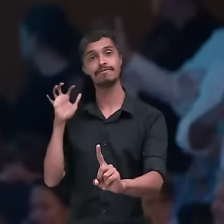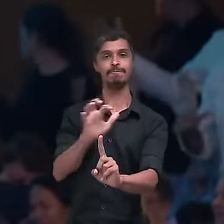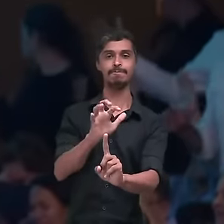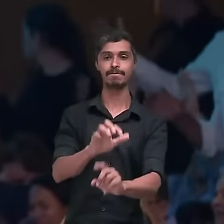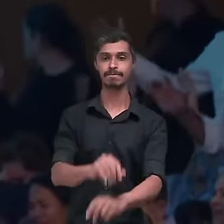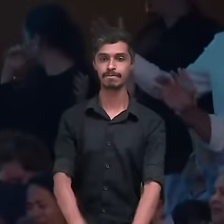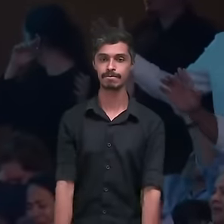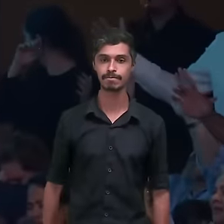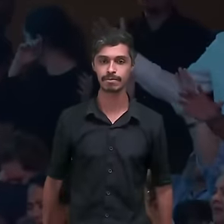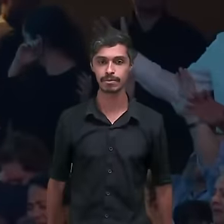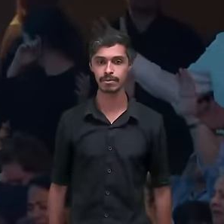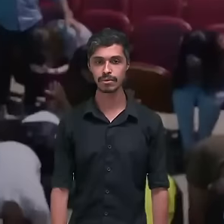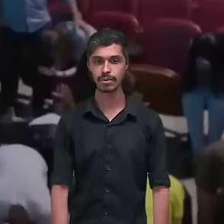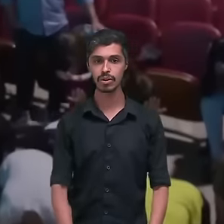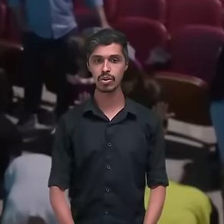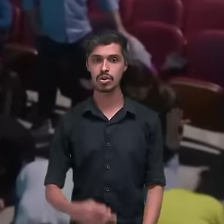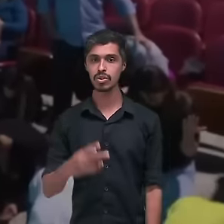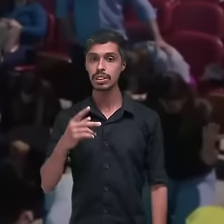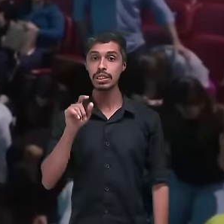¿Quién es usted?